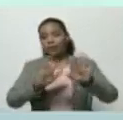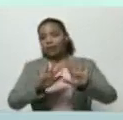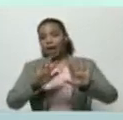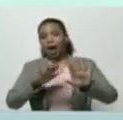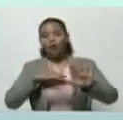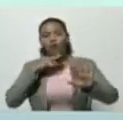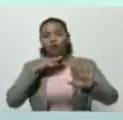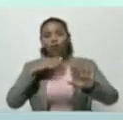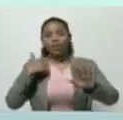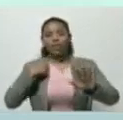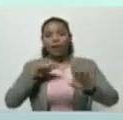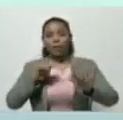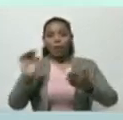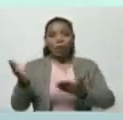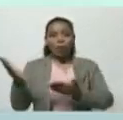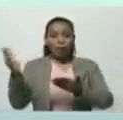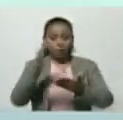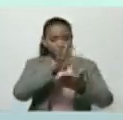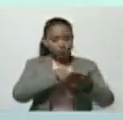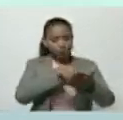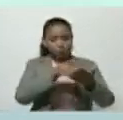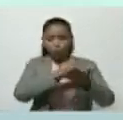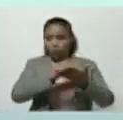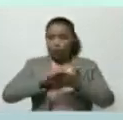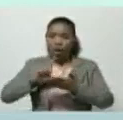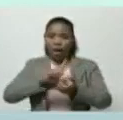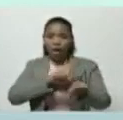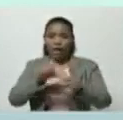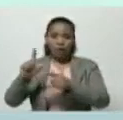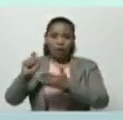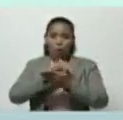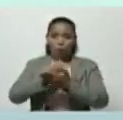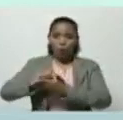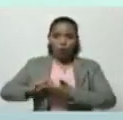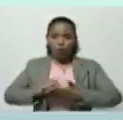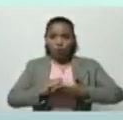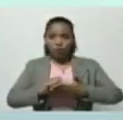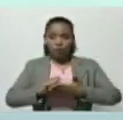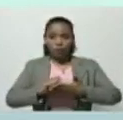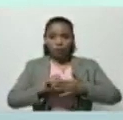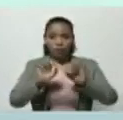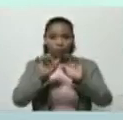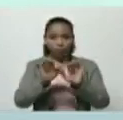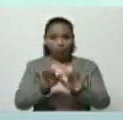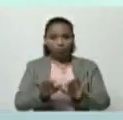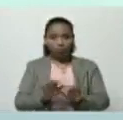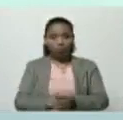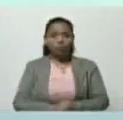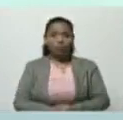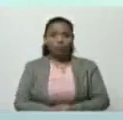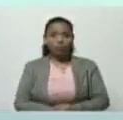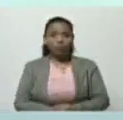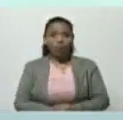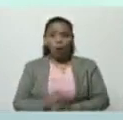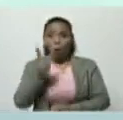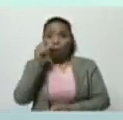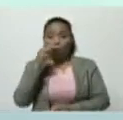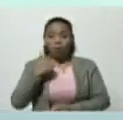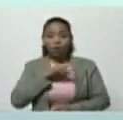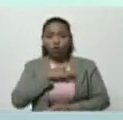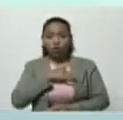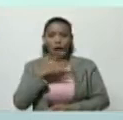que significa planilla recogida e información recogida, y viene la fase de transcripción. Los hombres aquí estamos